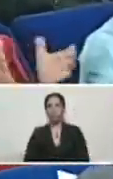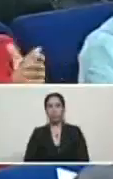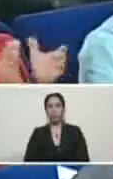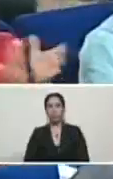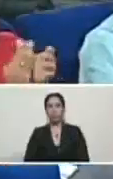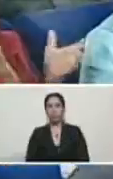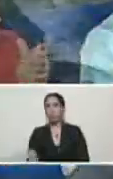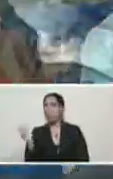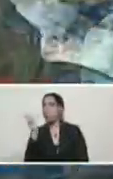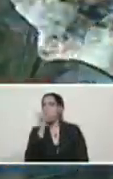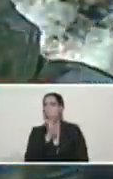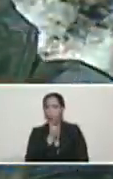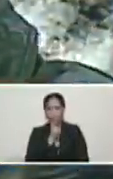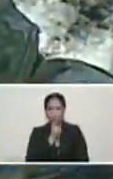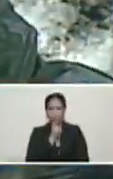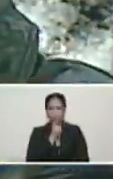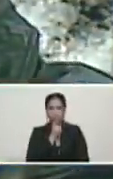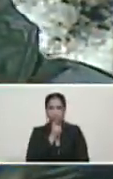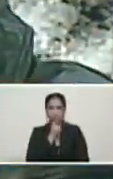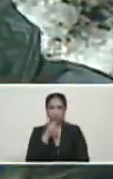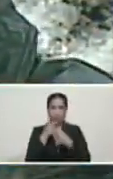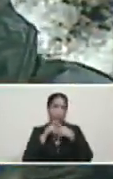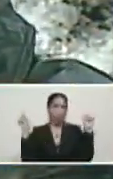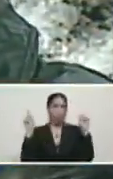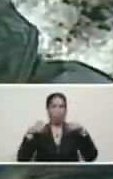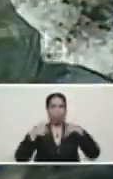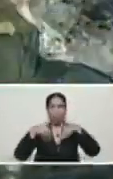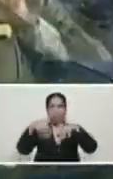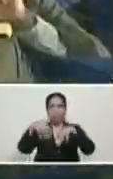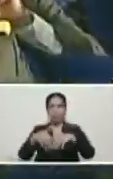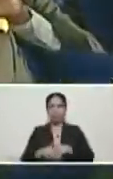No ha habido otro.